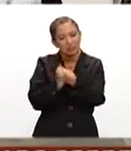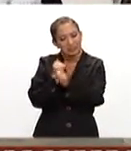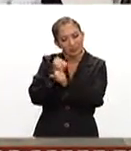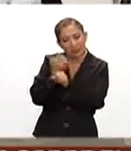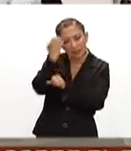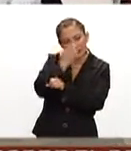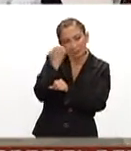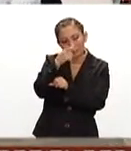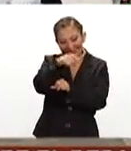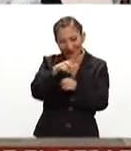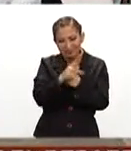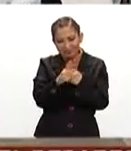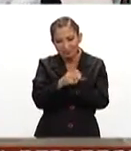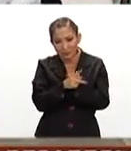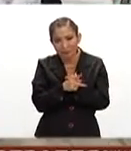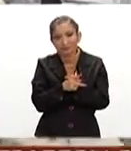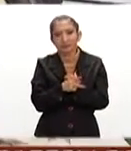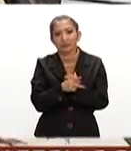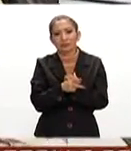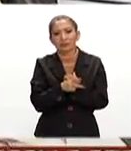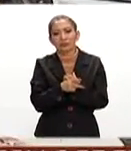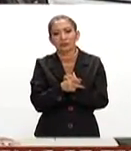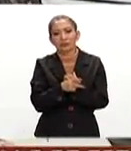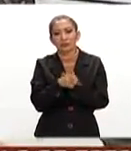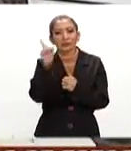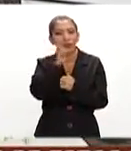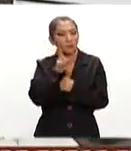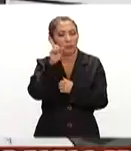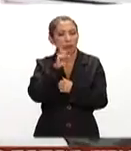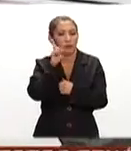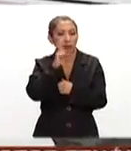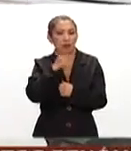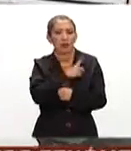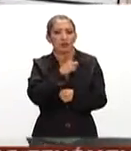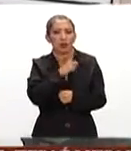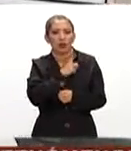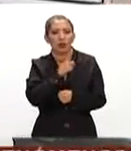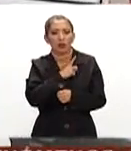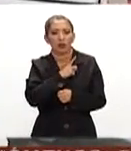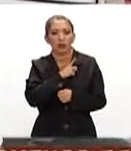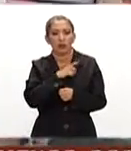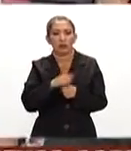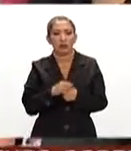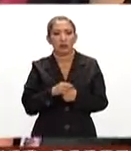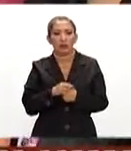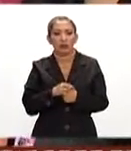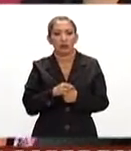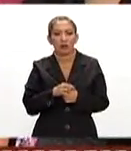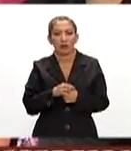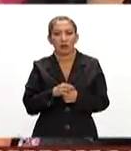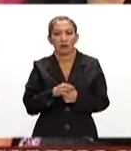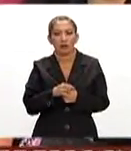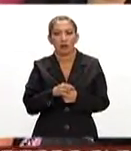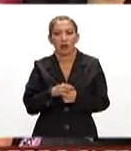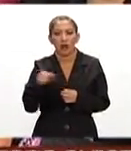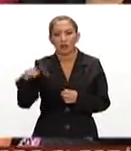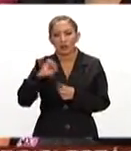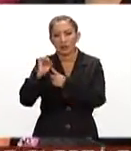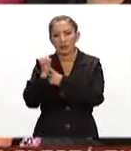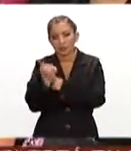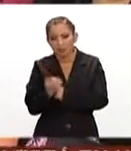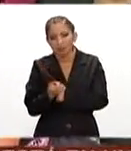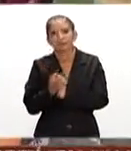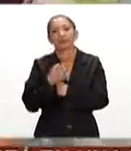se han hecho en el país, claro, en donde hay mujeres que solamente son monolingües, que esa